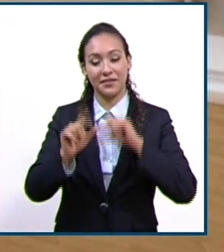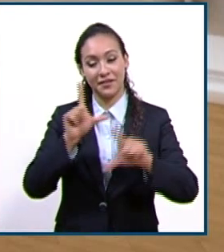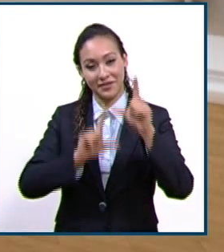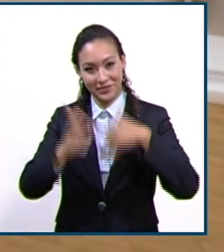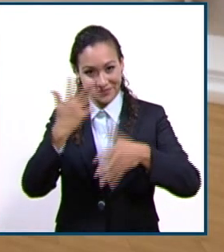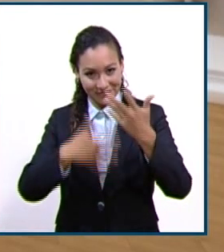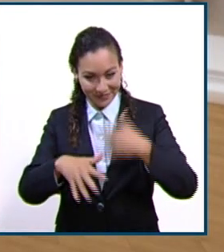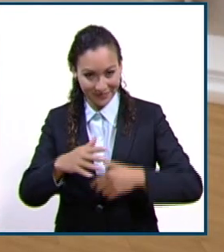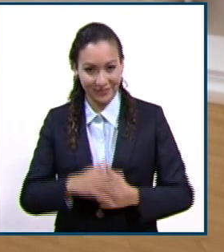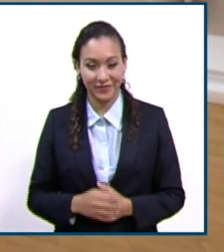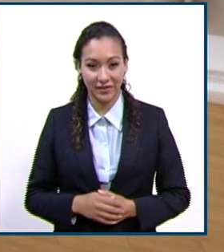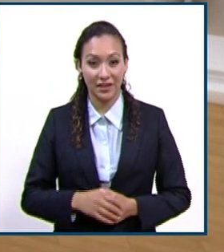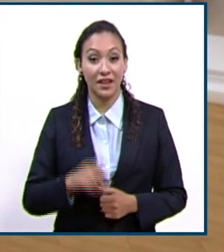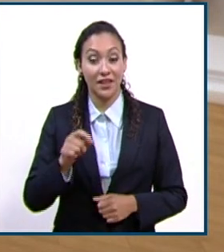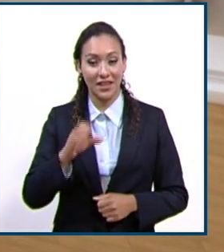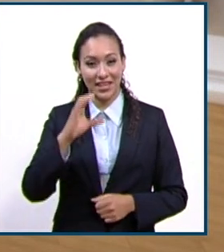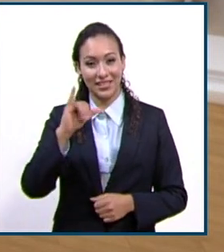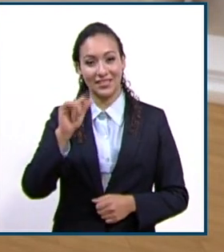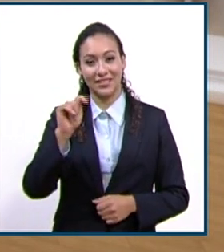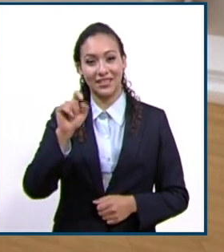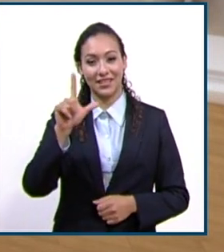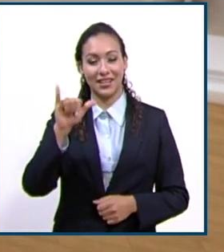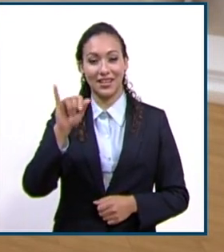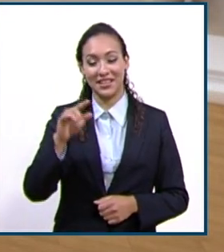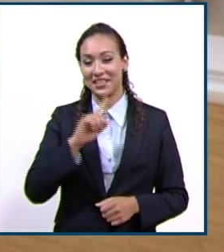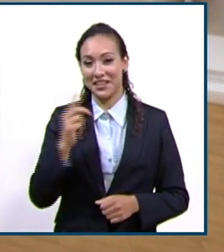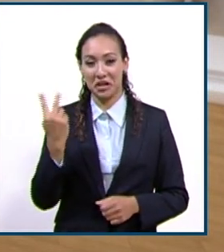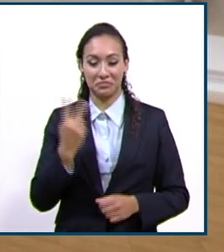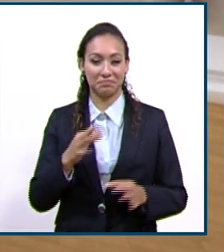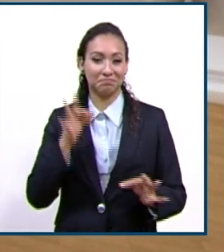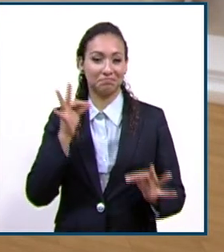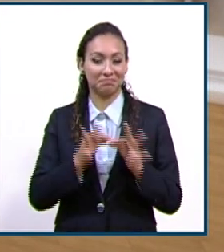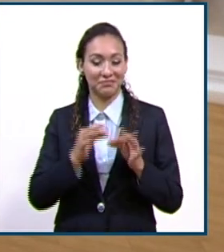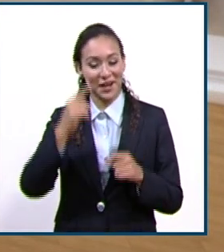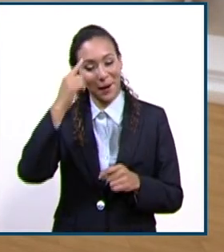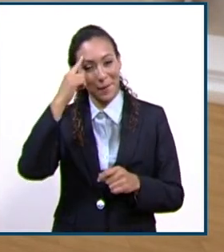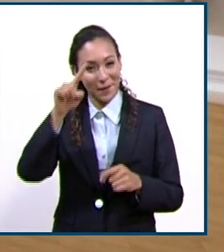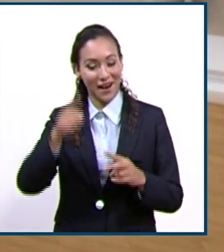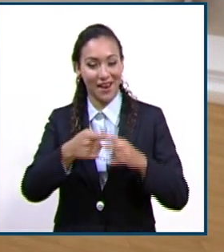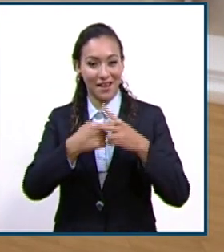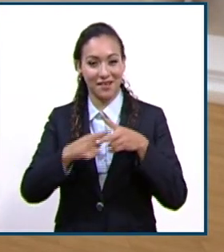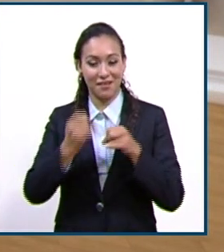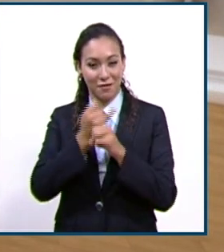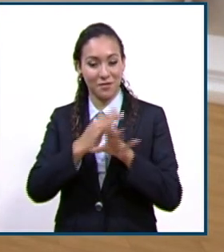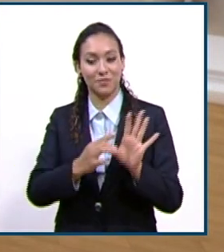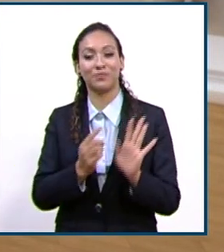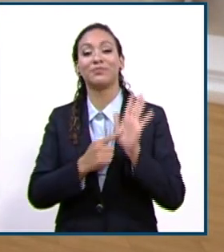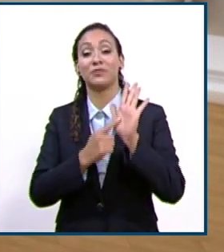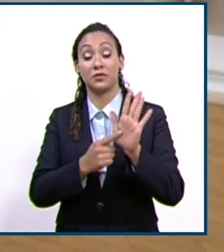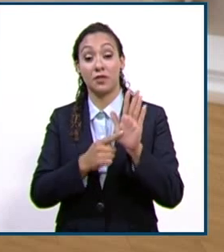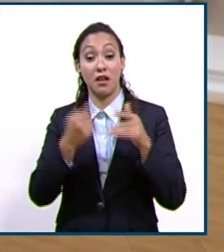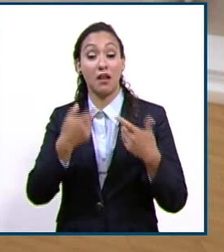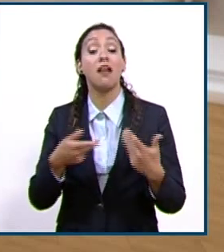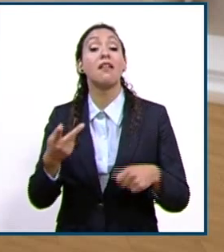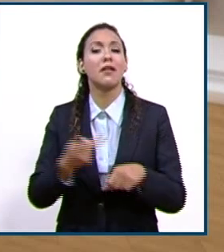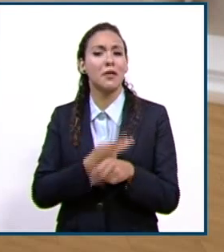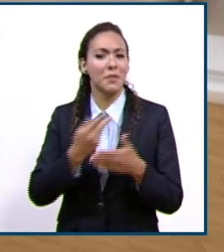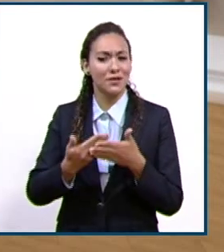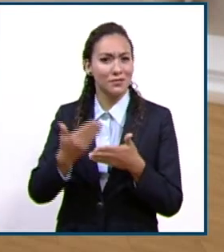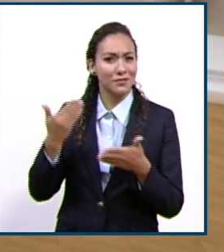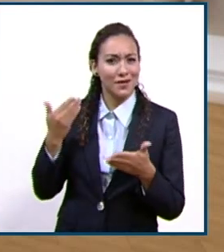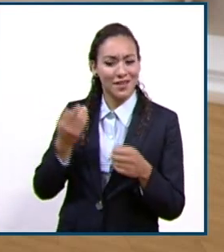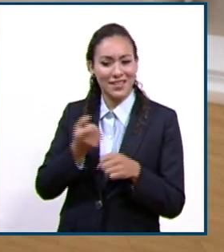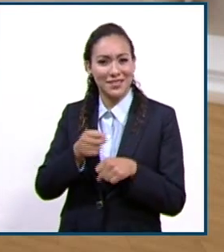señas mexicana y Citlali Pérez, estamos listas para presentarle la información más destacada hasta el momento de este inicio